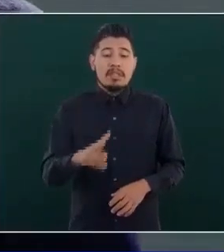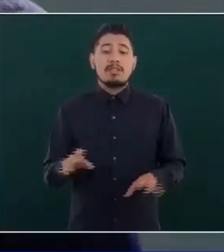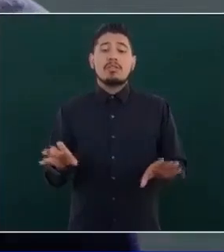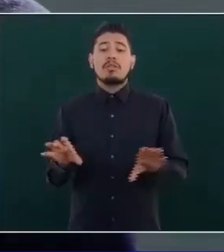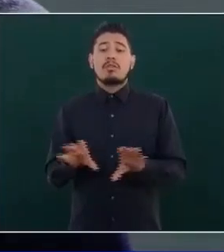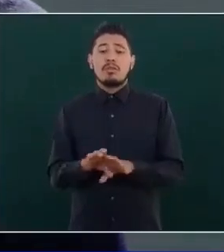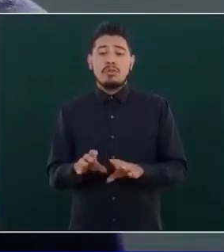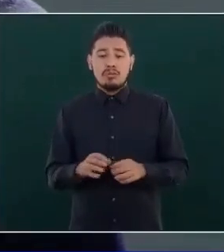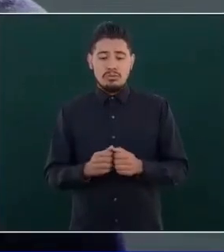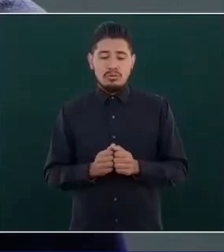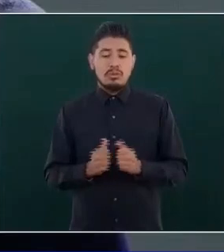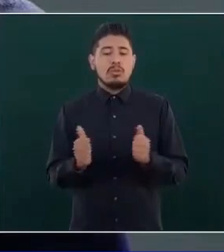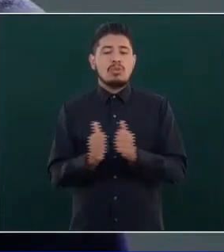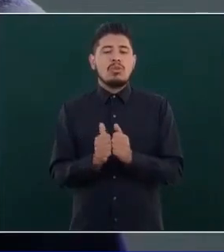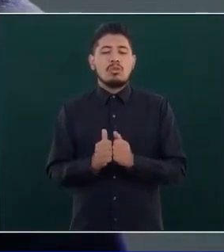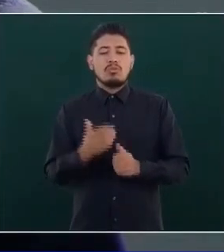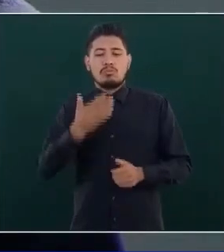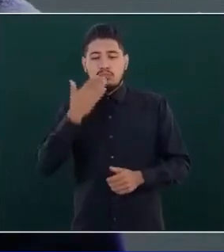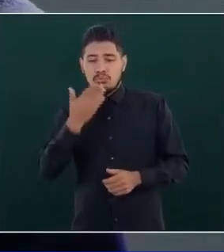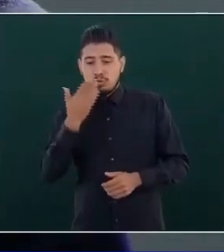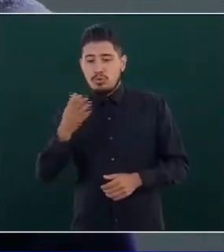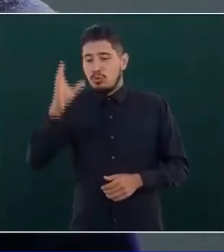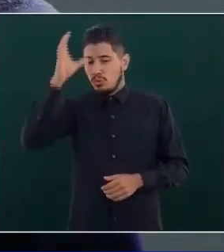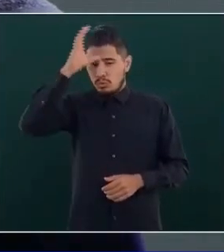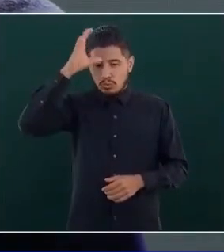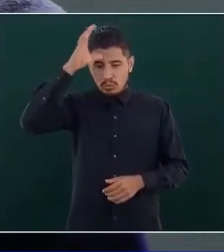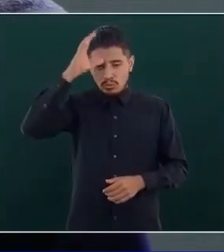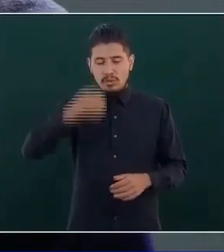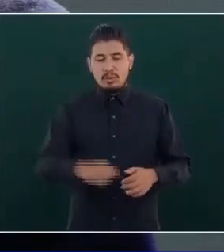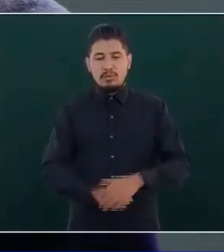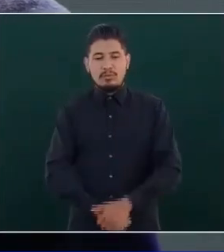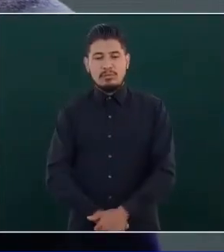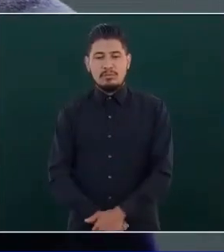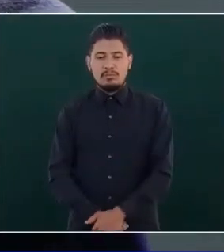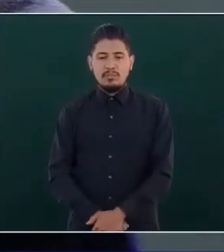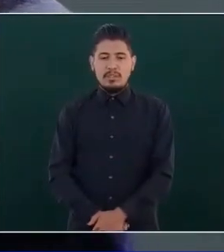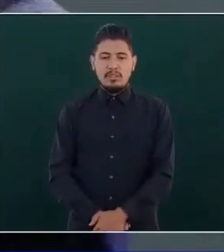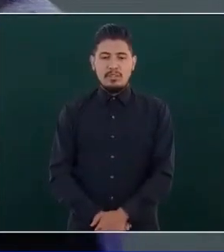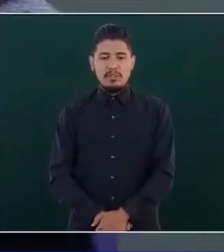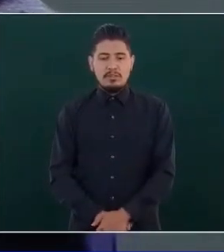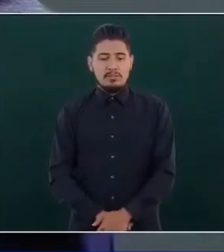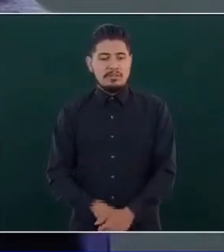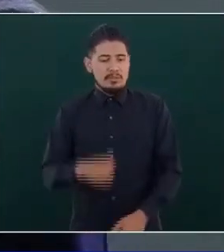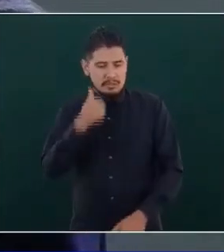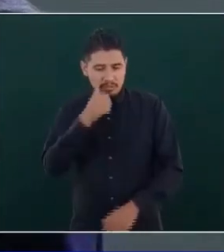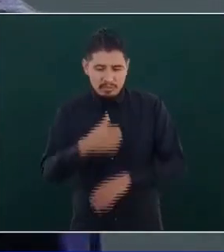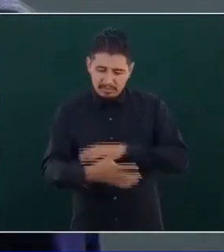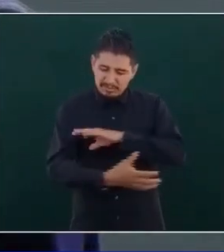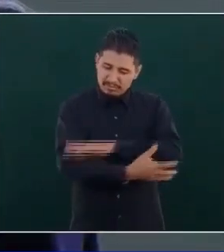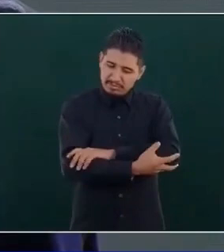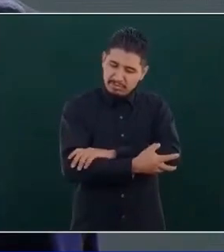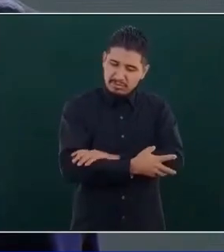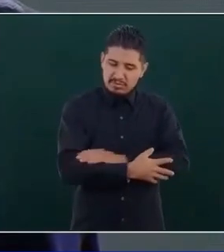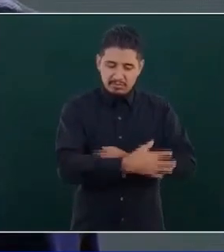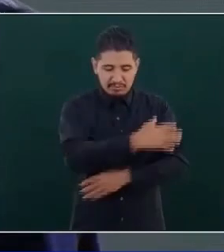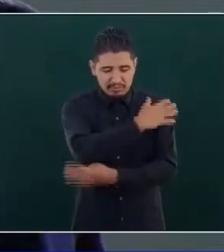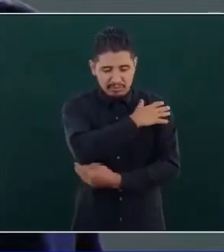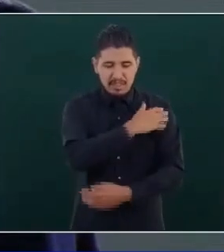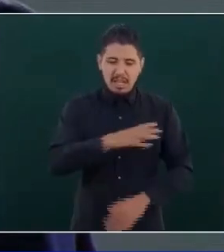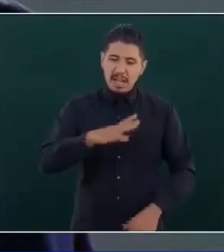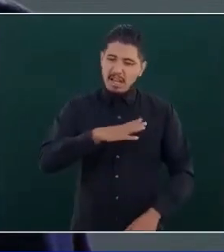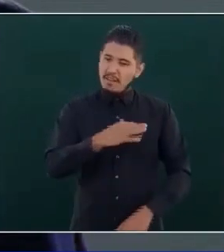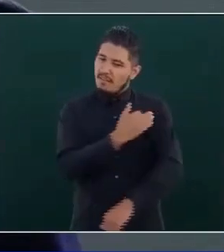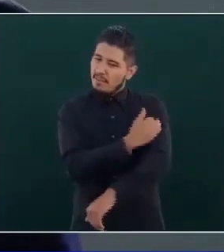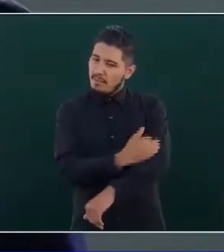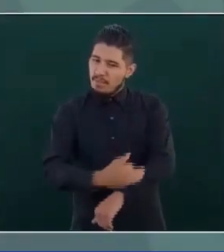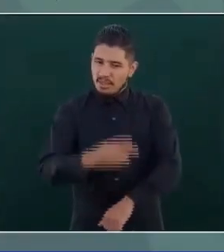con costumbres, con tradiciones, con cultura, con la fraternidad que hay en las